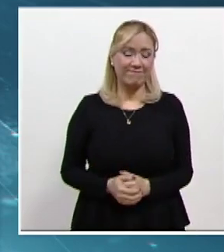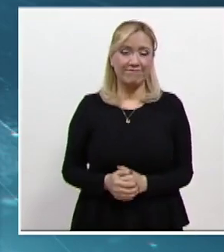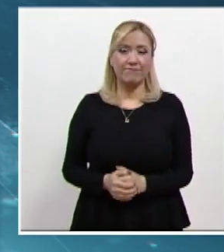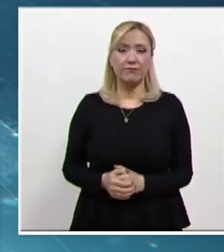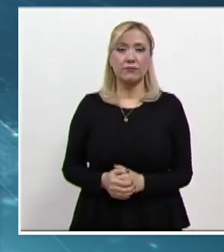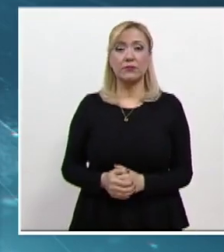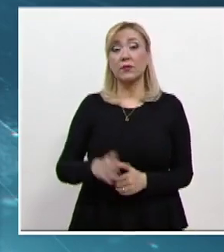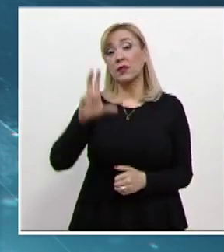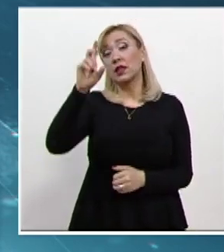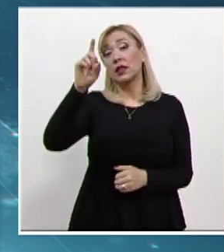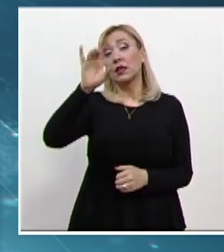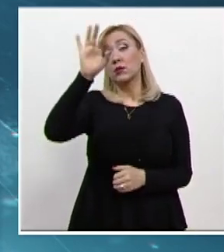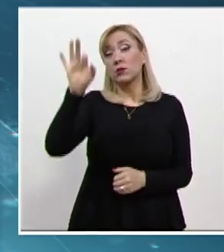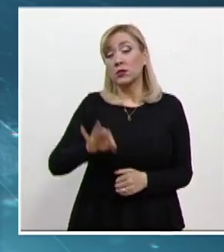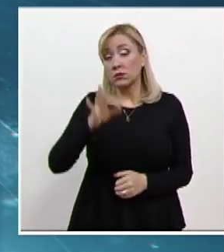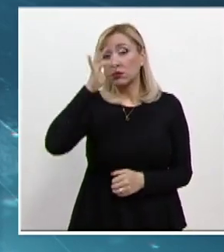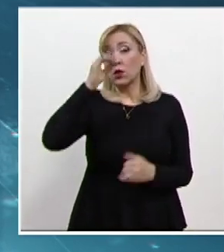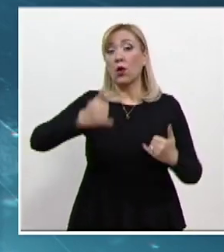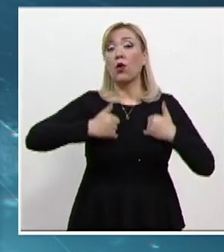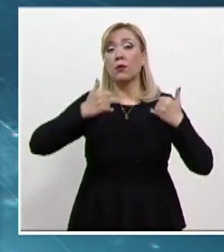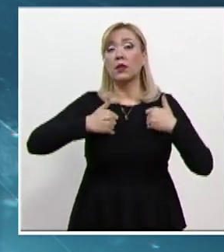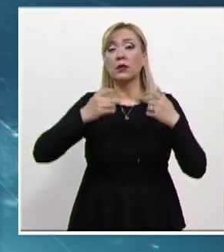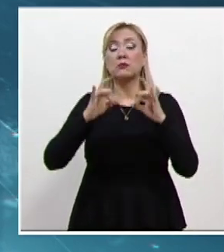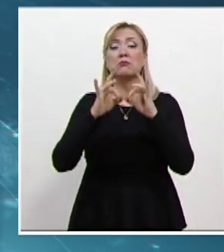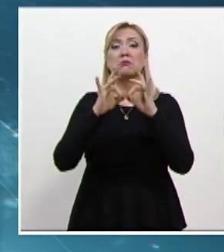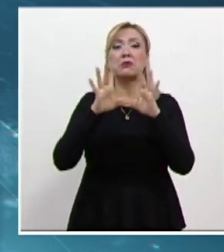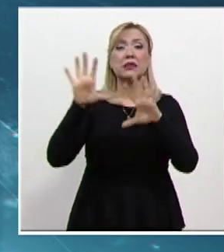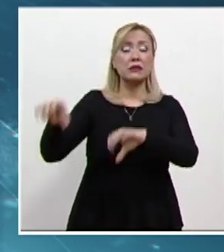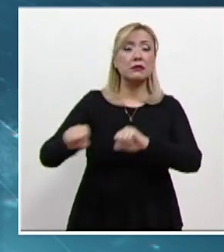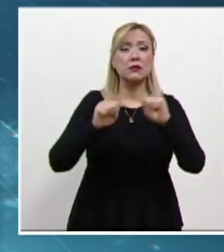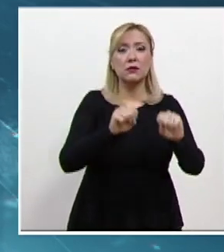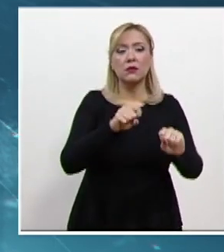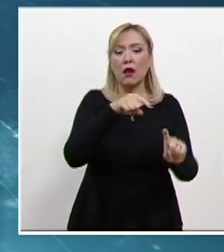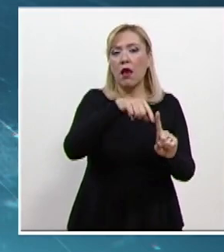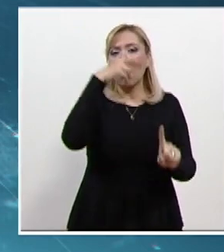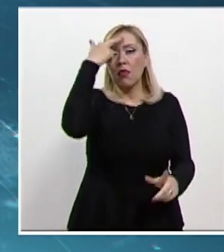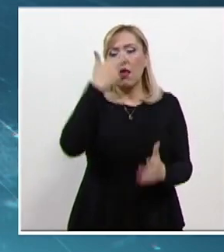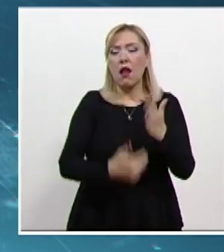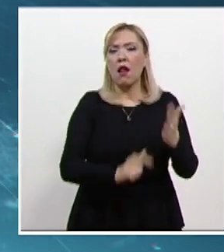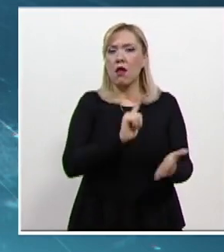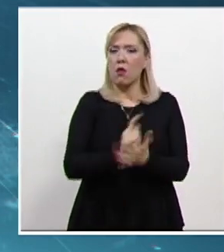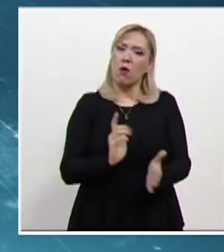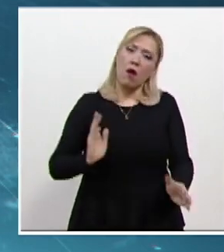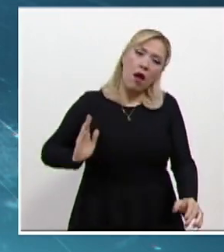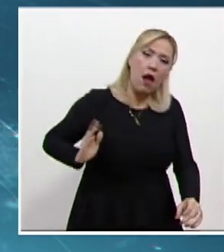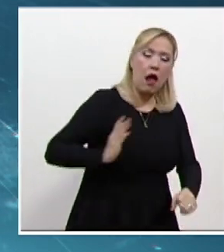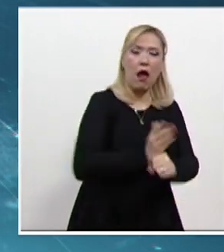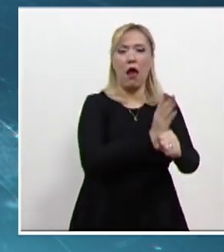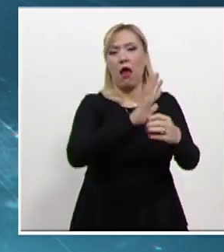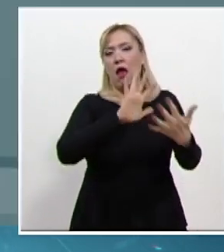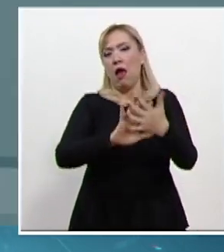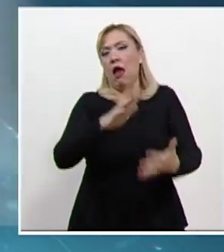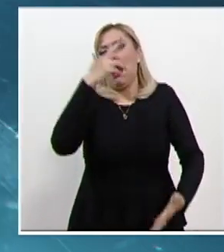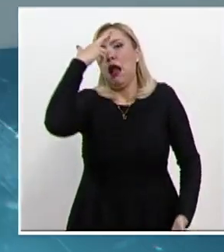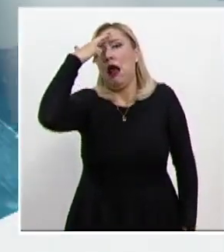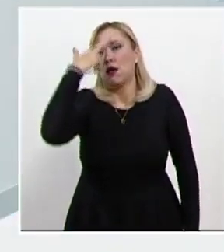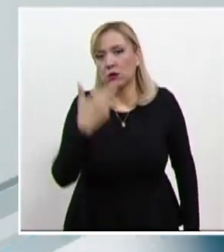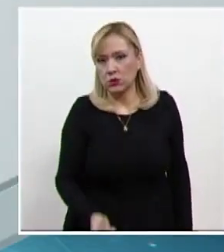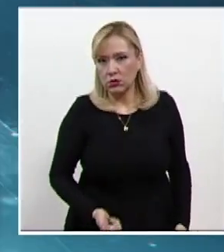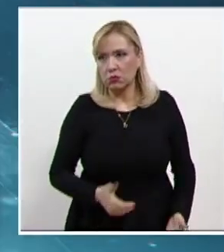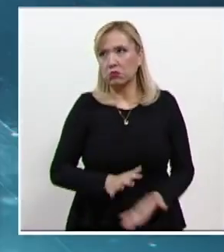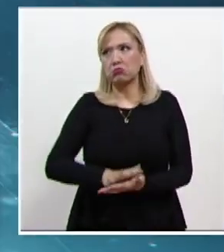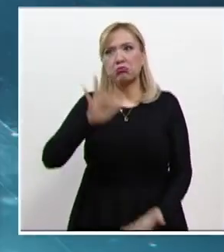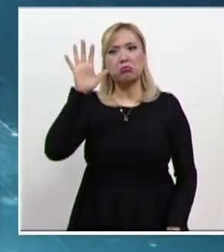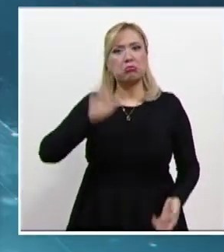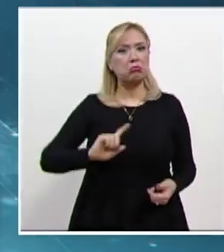Solo el 30% de los jóvenes en conflicto con la ley cometieron delitos que se castigan con la privación de la libertad.